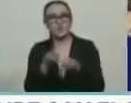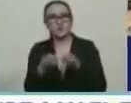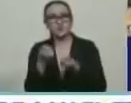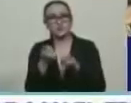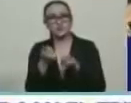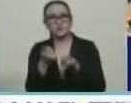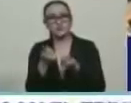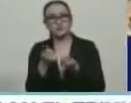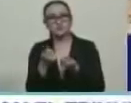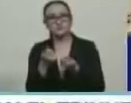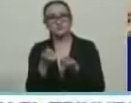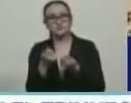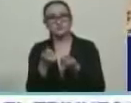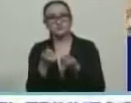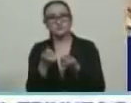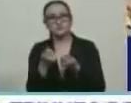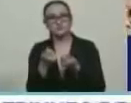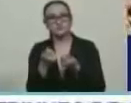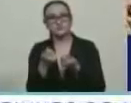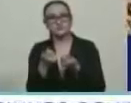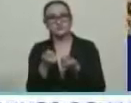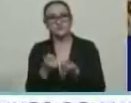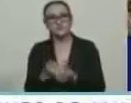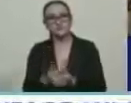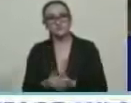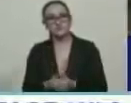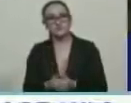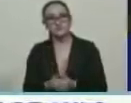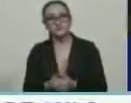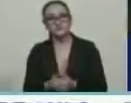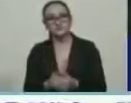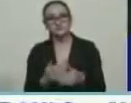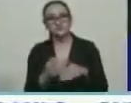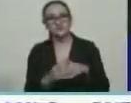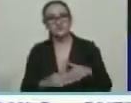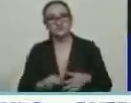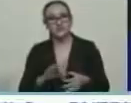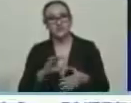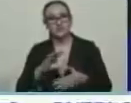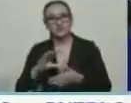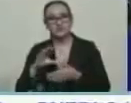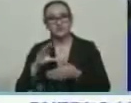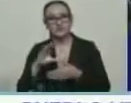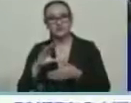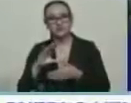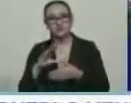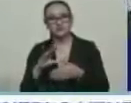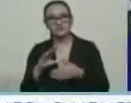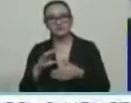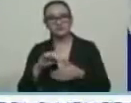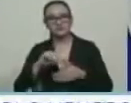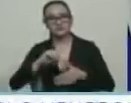Sudamérica hermosa, que les abre sus brazos.